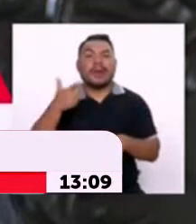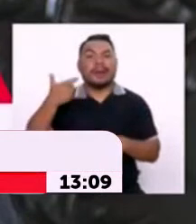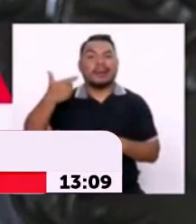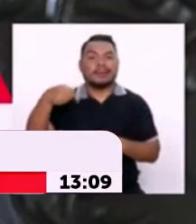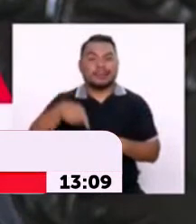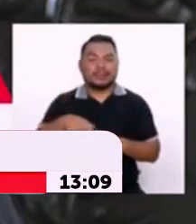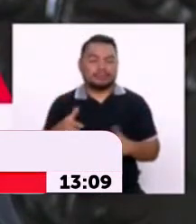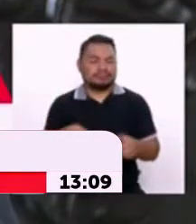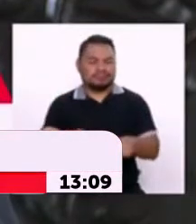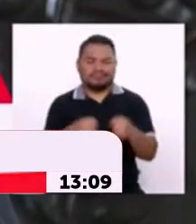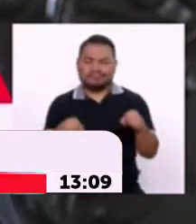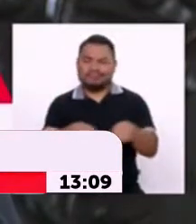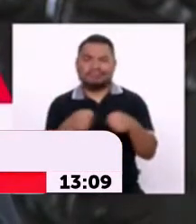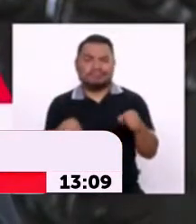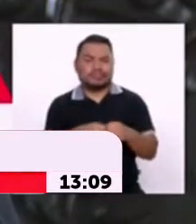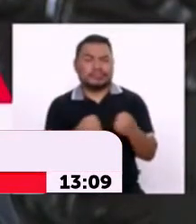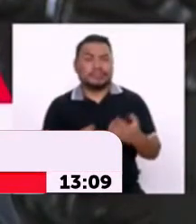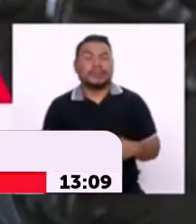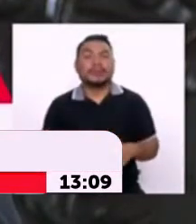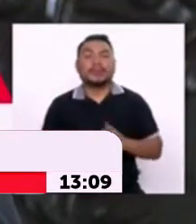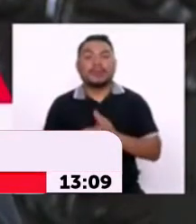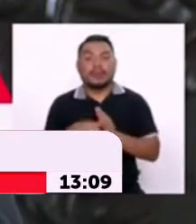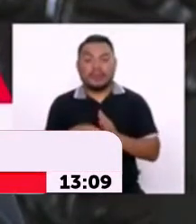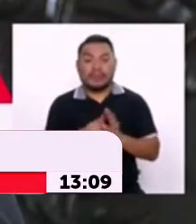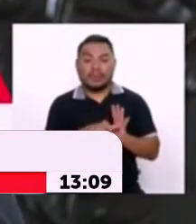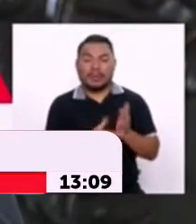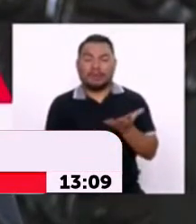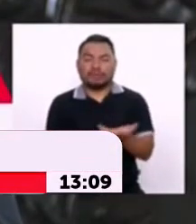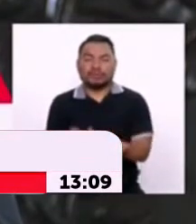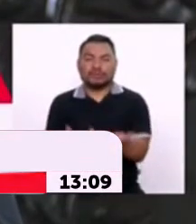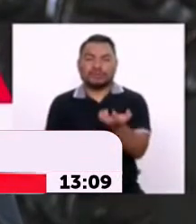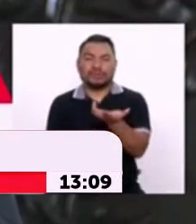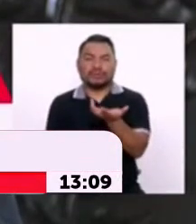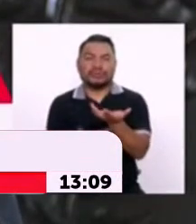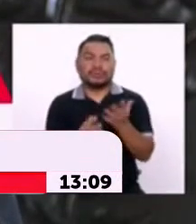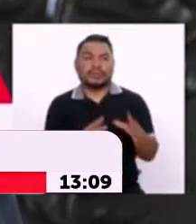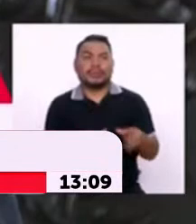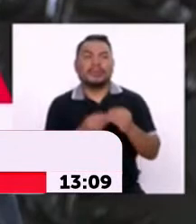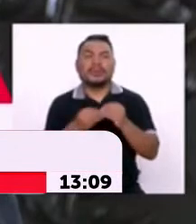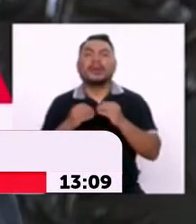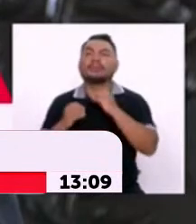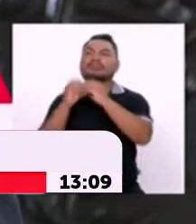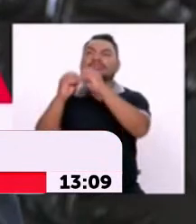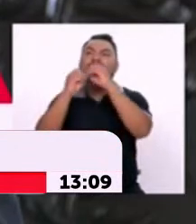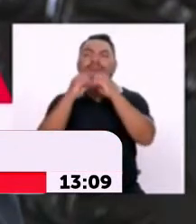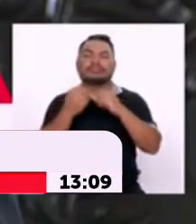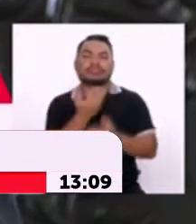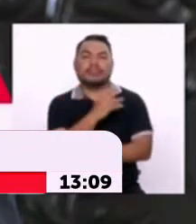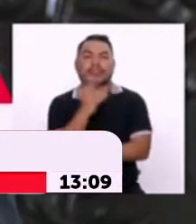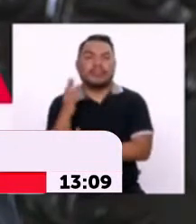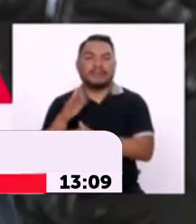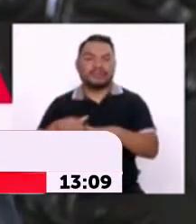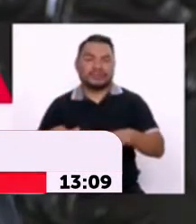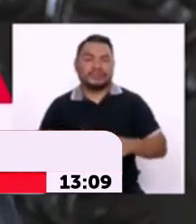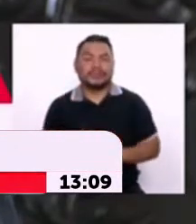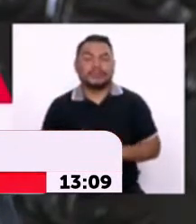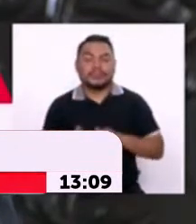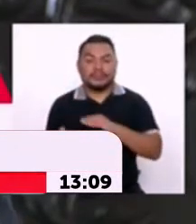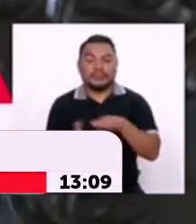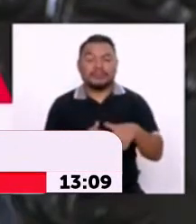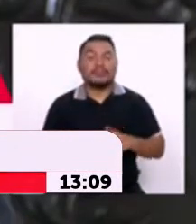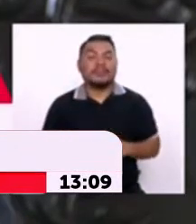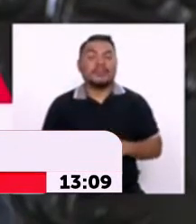6.971 armas, luego ¡exitosa! Fundidas para llevar a los parques infantiles.